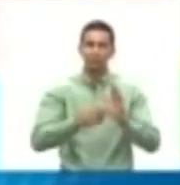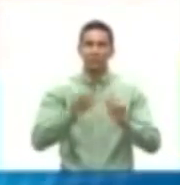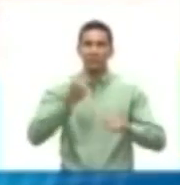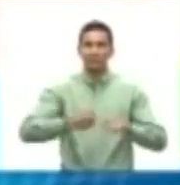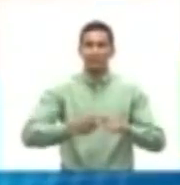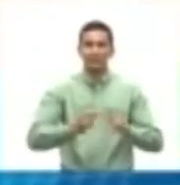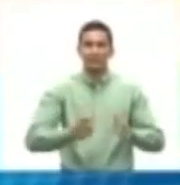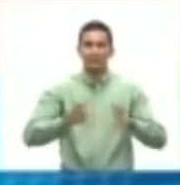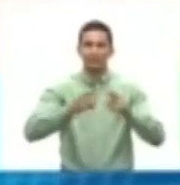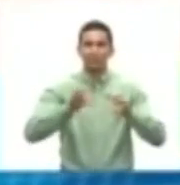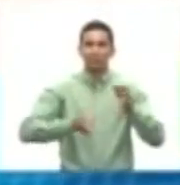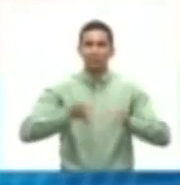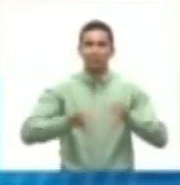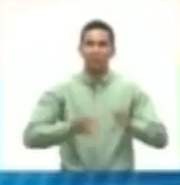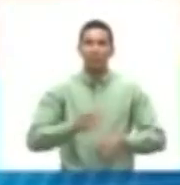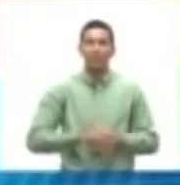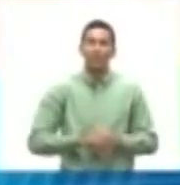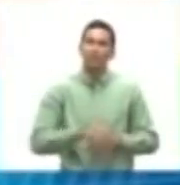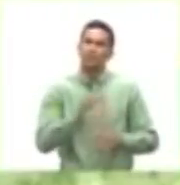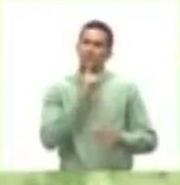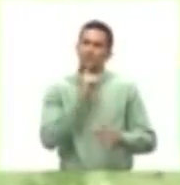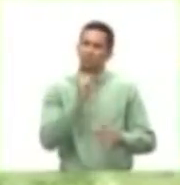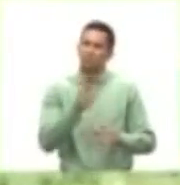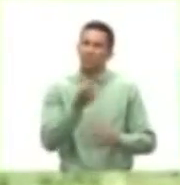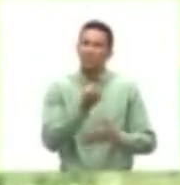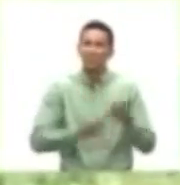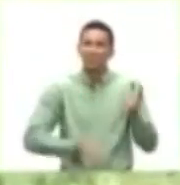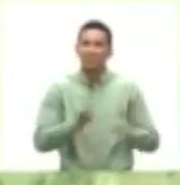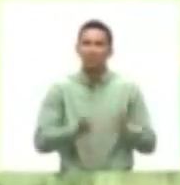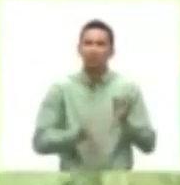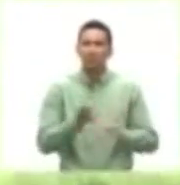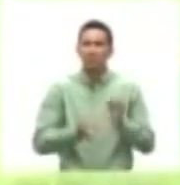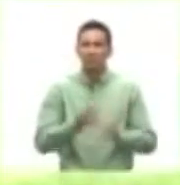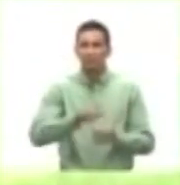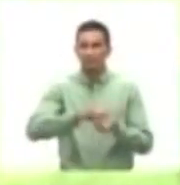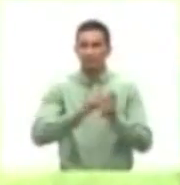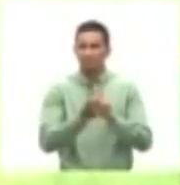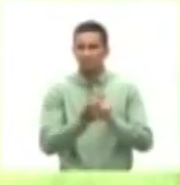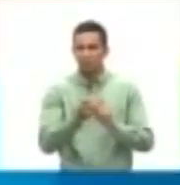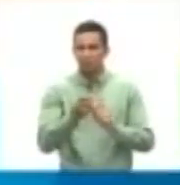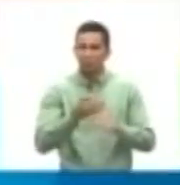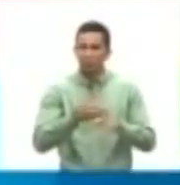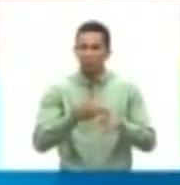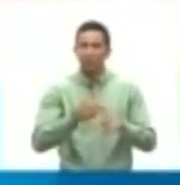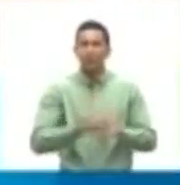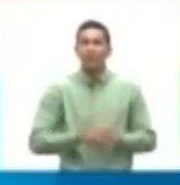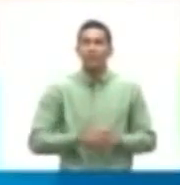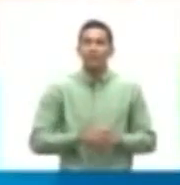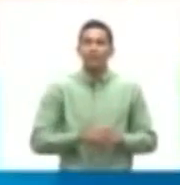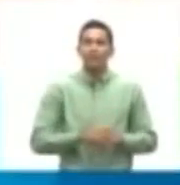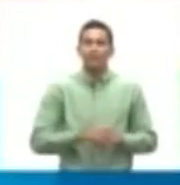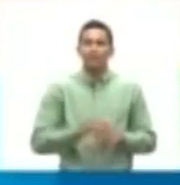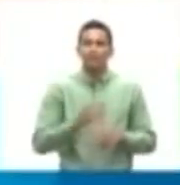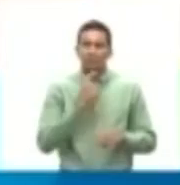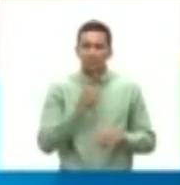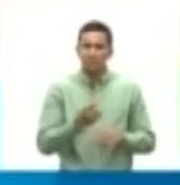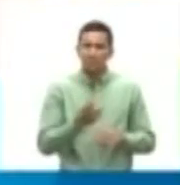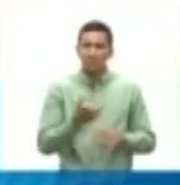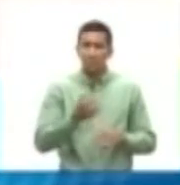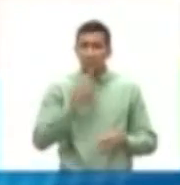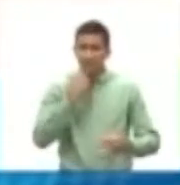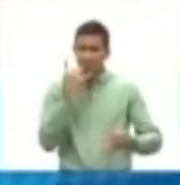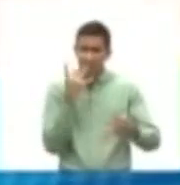explicó qué es la justicia transicional y si las FARC pagarán o no cárcel. ¿Aquí qué va a haber? Sanciones para todo el